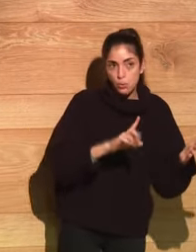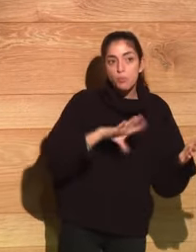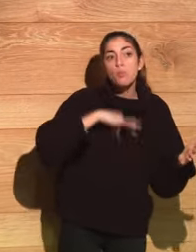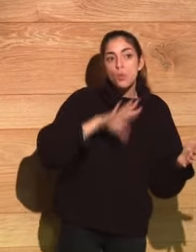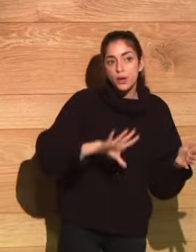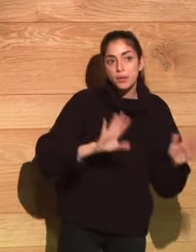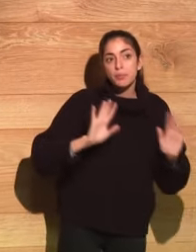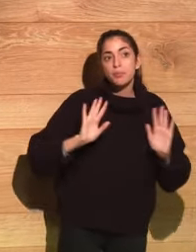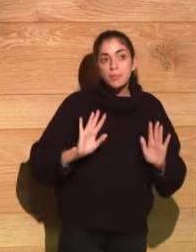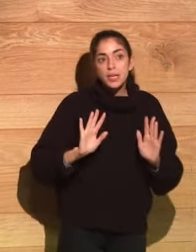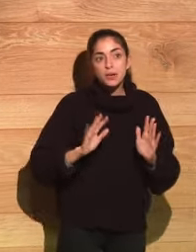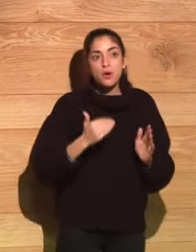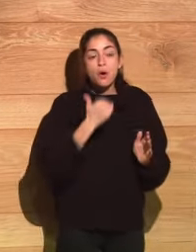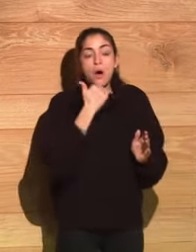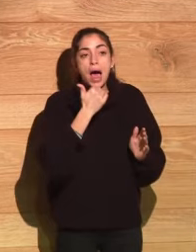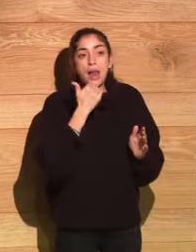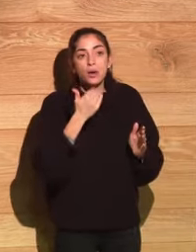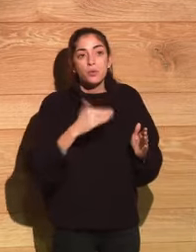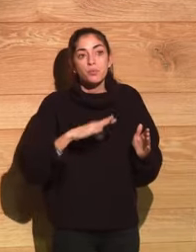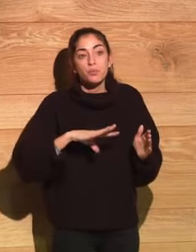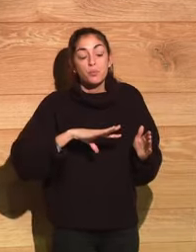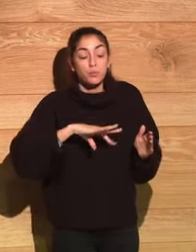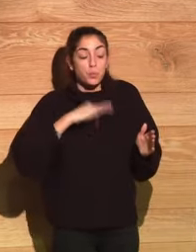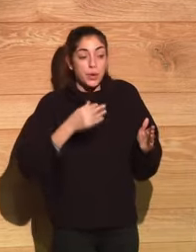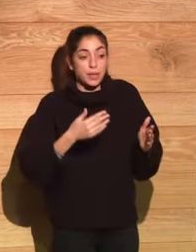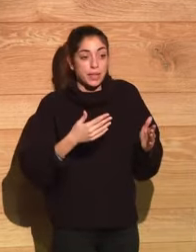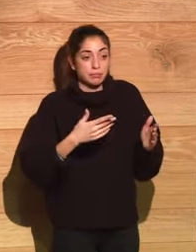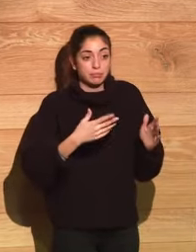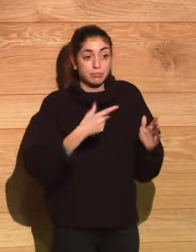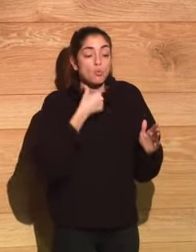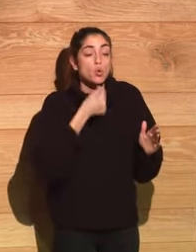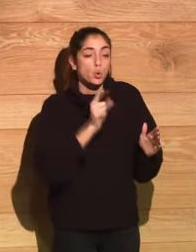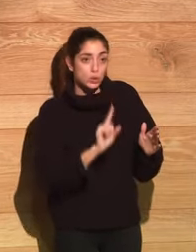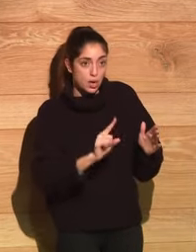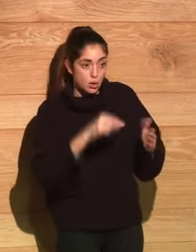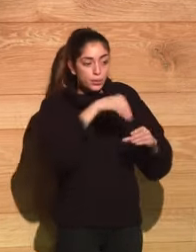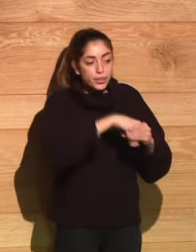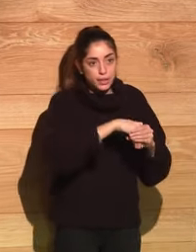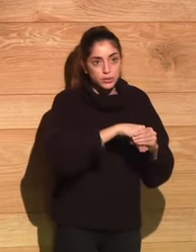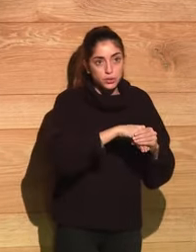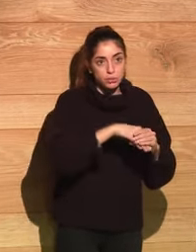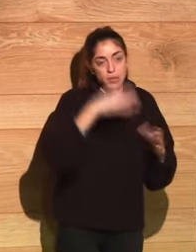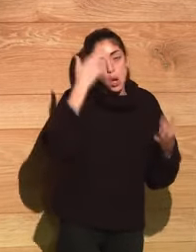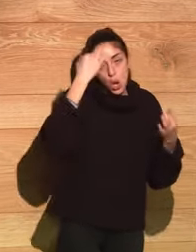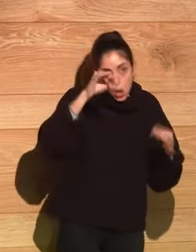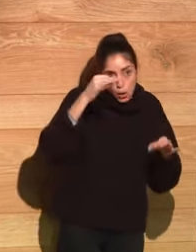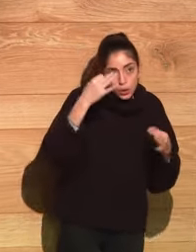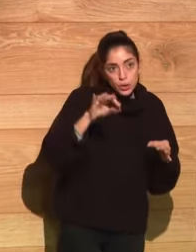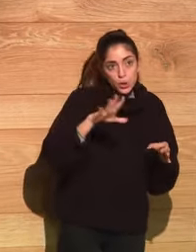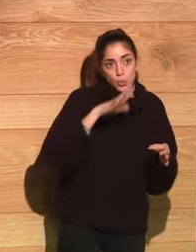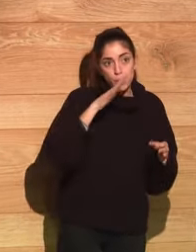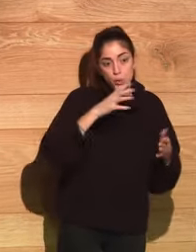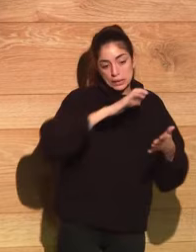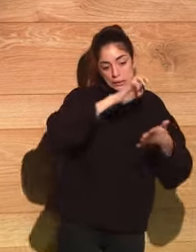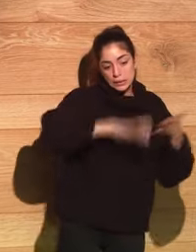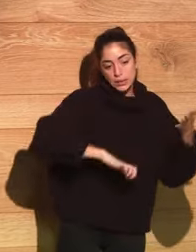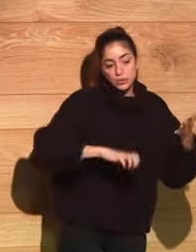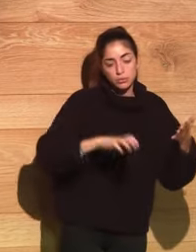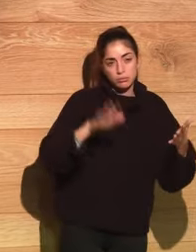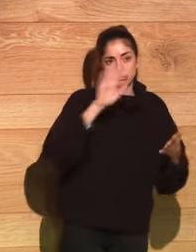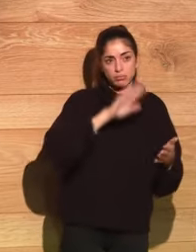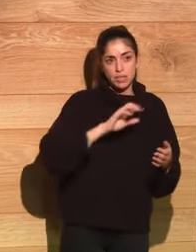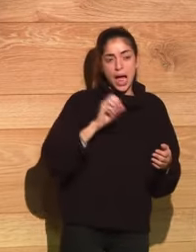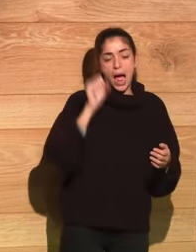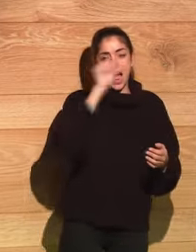se advierte alguna reticencia, porque las hay, porque tiene que haberlas, porque es lógico. Son textos, digamos, de hace pues